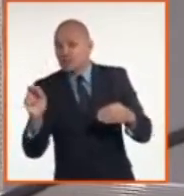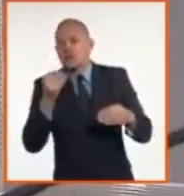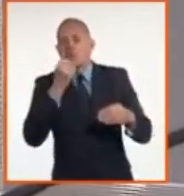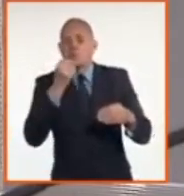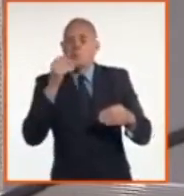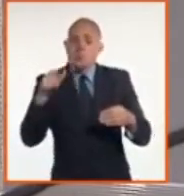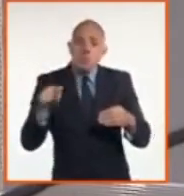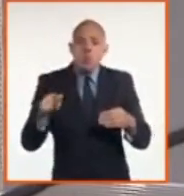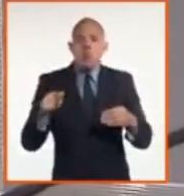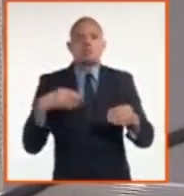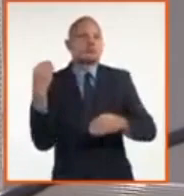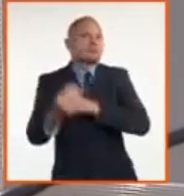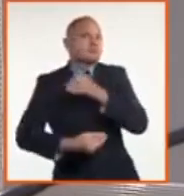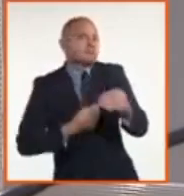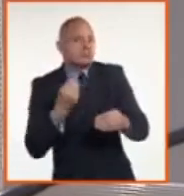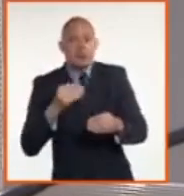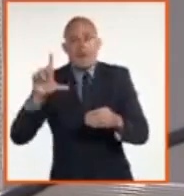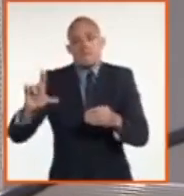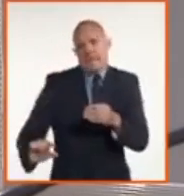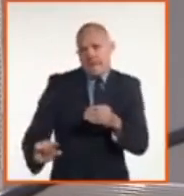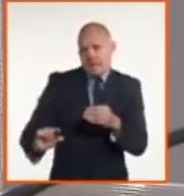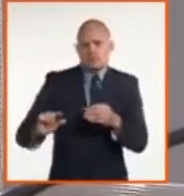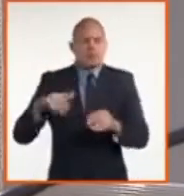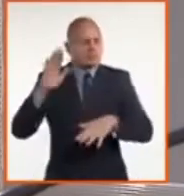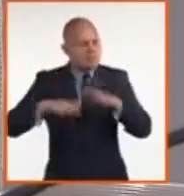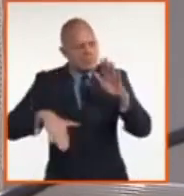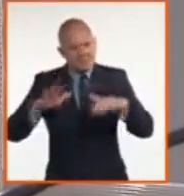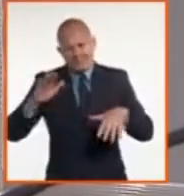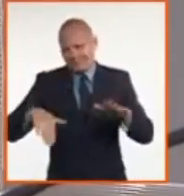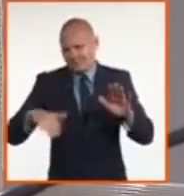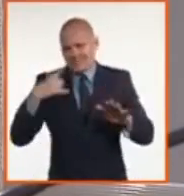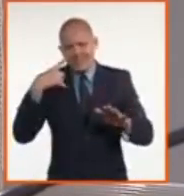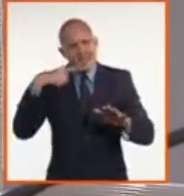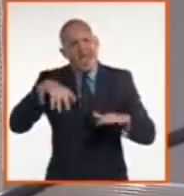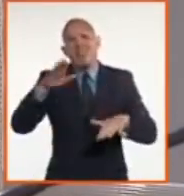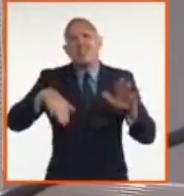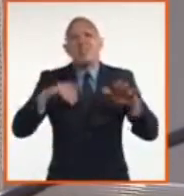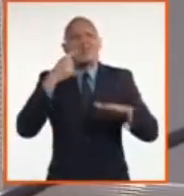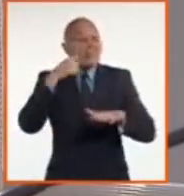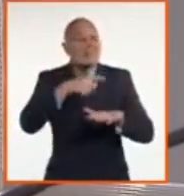mañana ha pasado se puede ampliar es decir es un tema que es bueno informar a la población